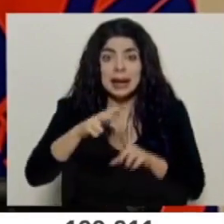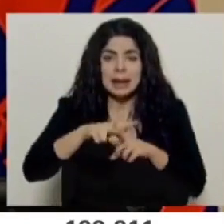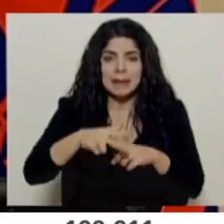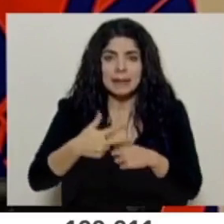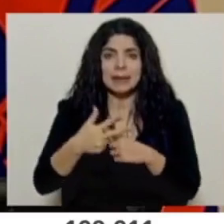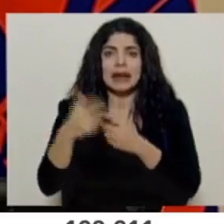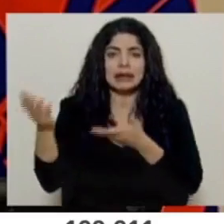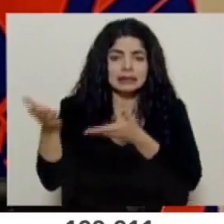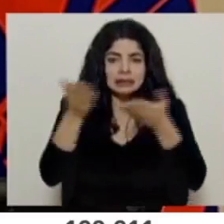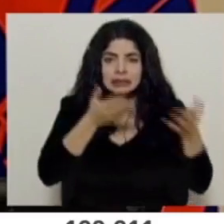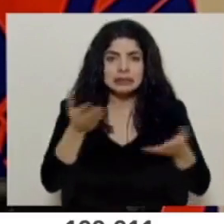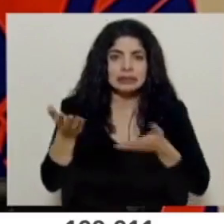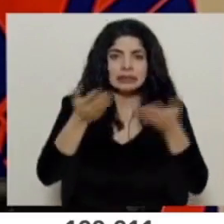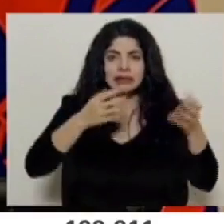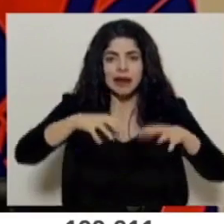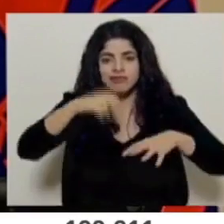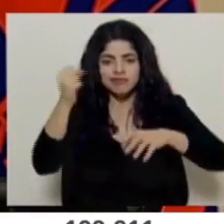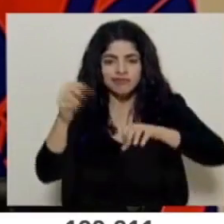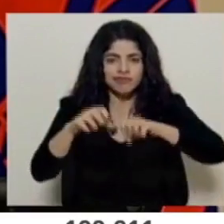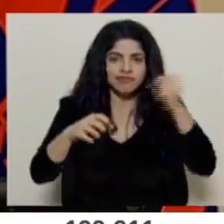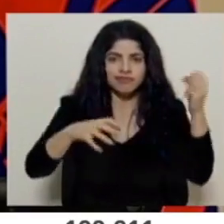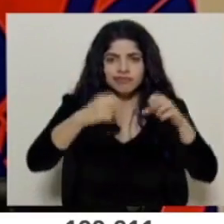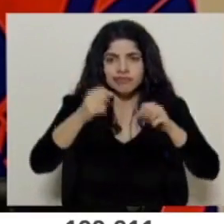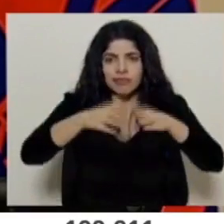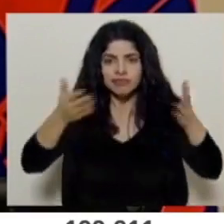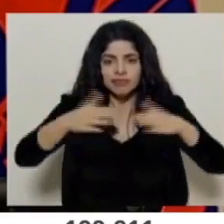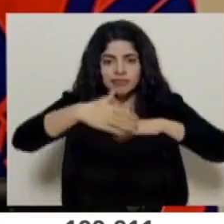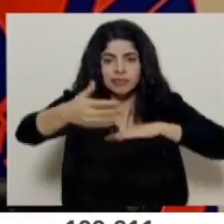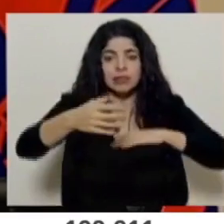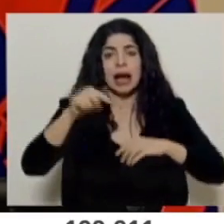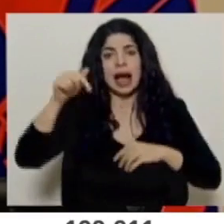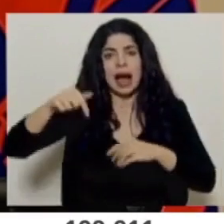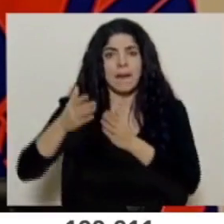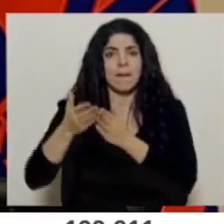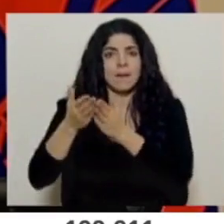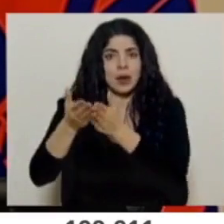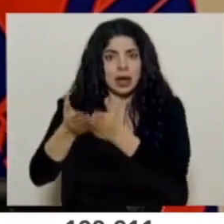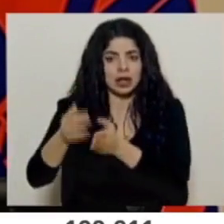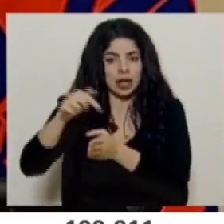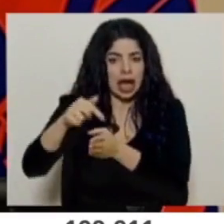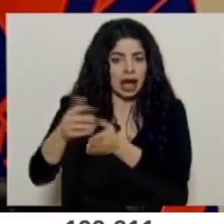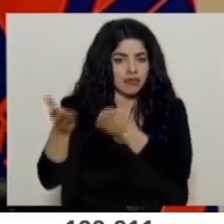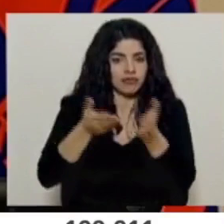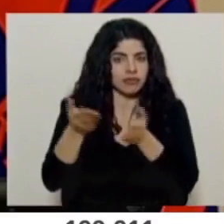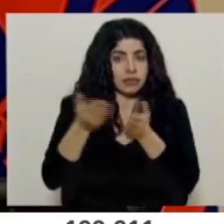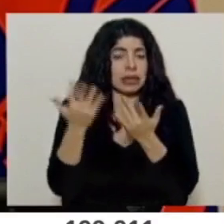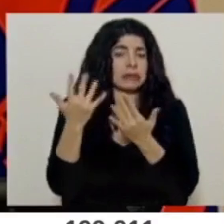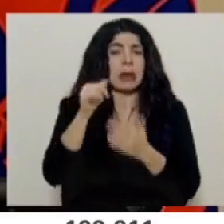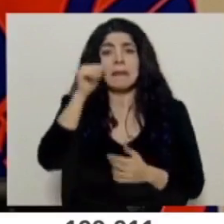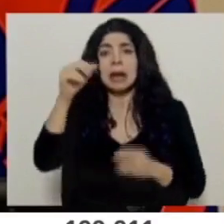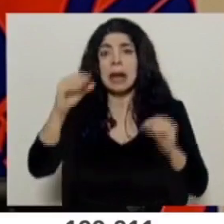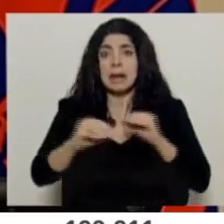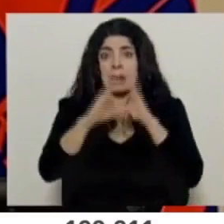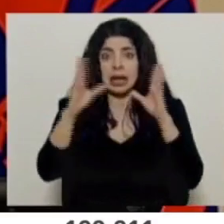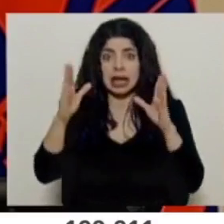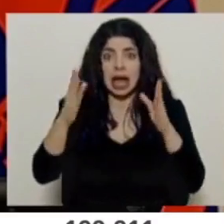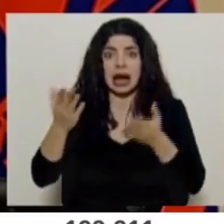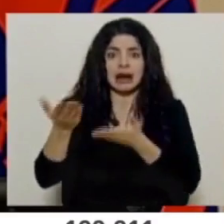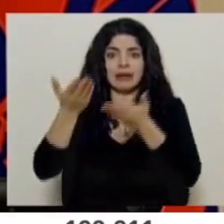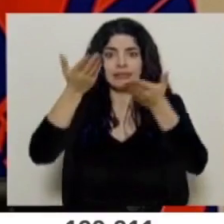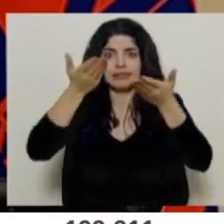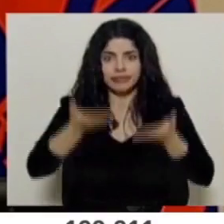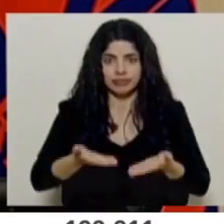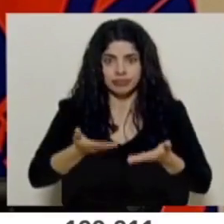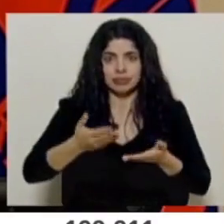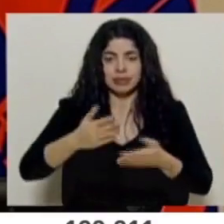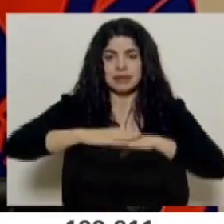de desalmacenaje, que tiene una parte en puerto, ya se esperaría que para mañana en la mañana estén en piso, que